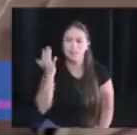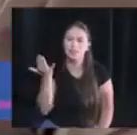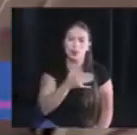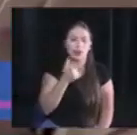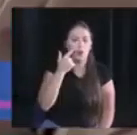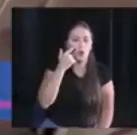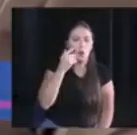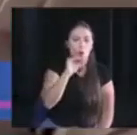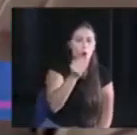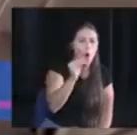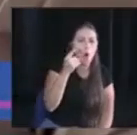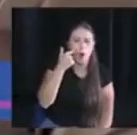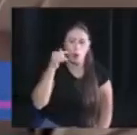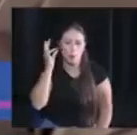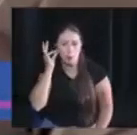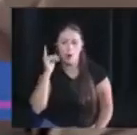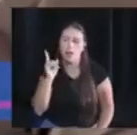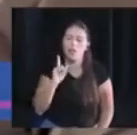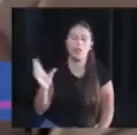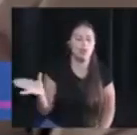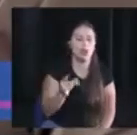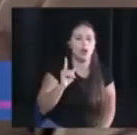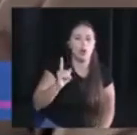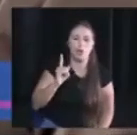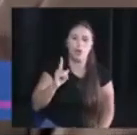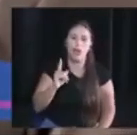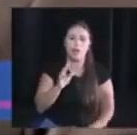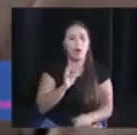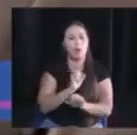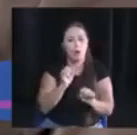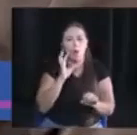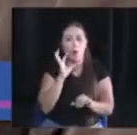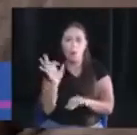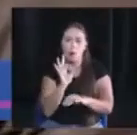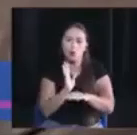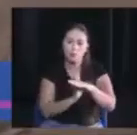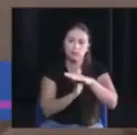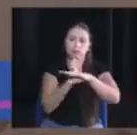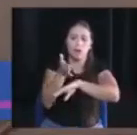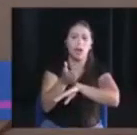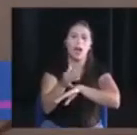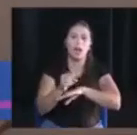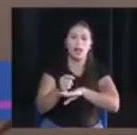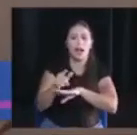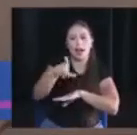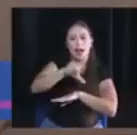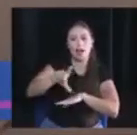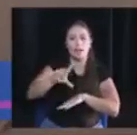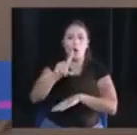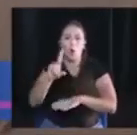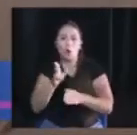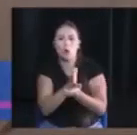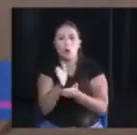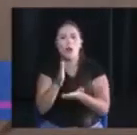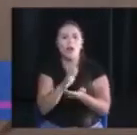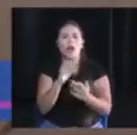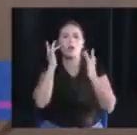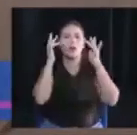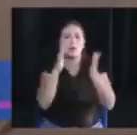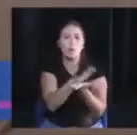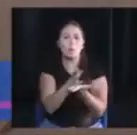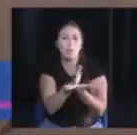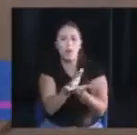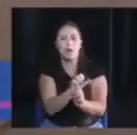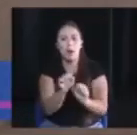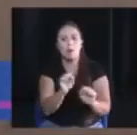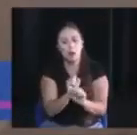y todo muchacho tiene que recibir la oportunidad de una educación media que le permita a la vez